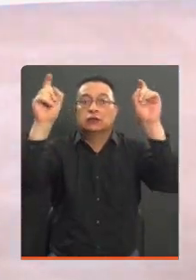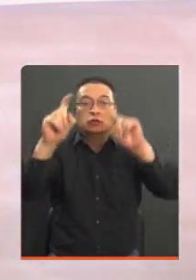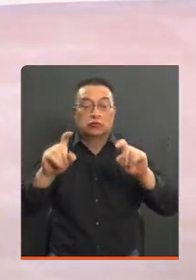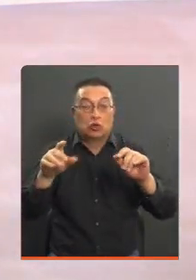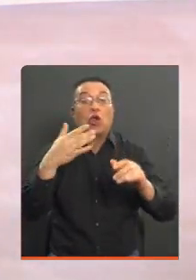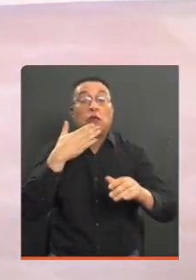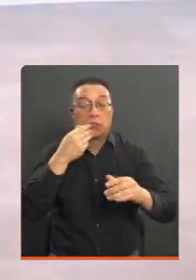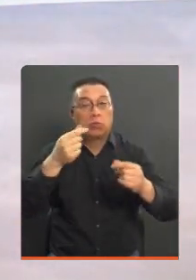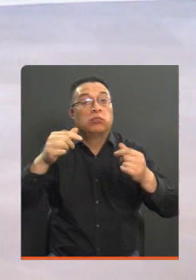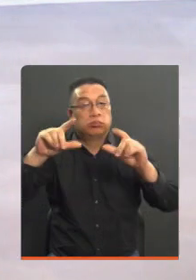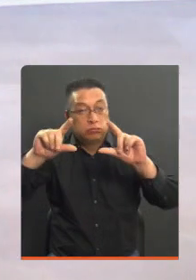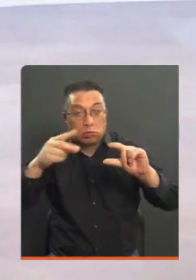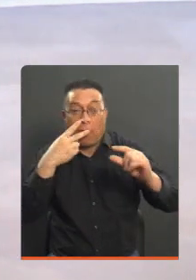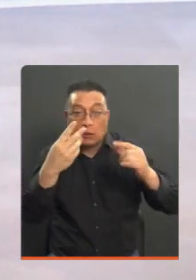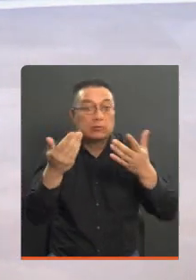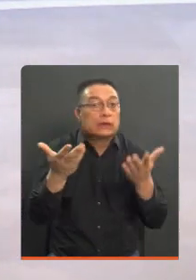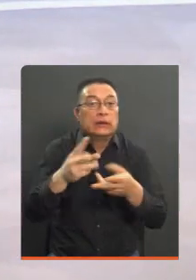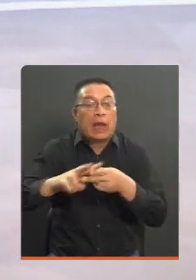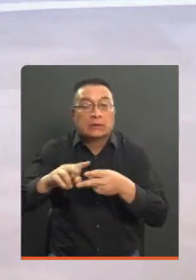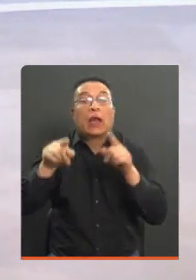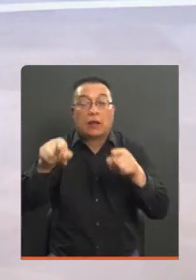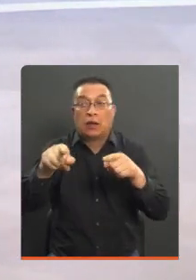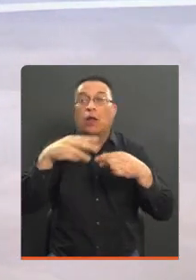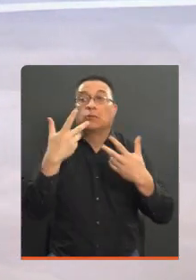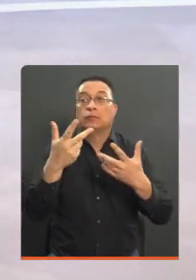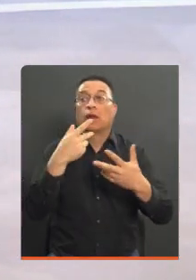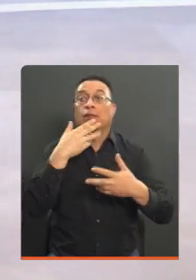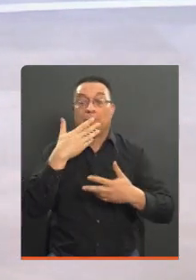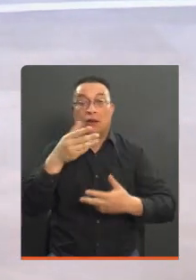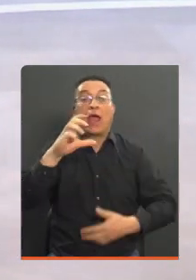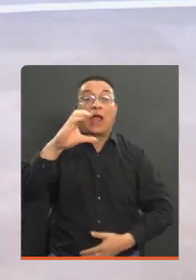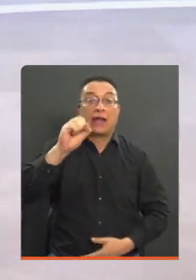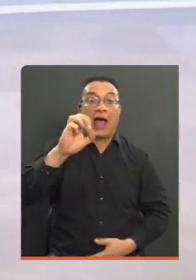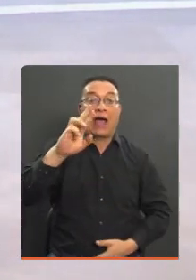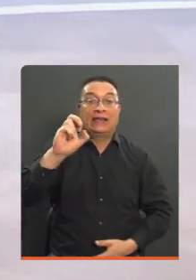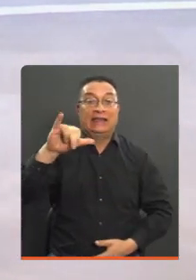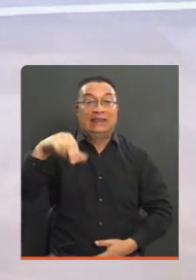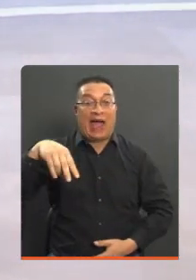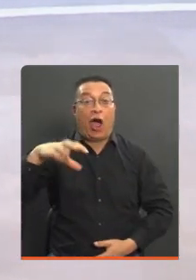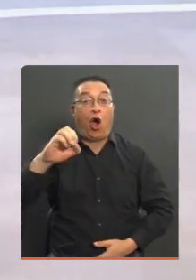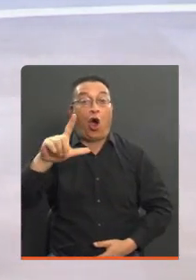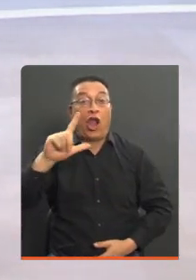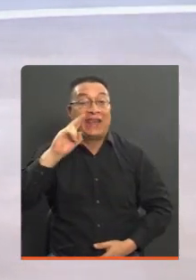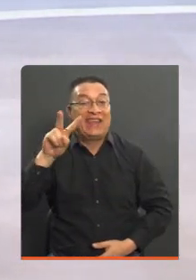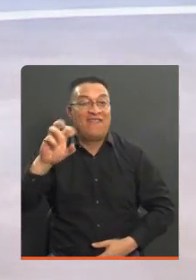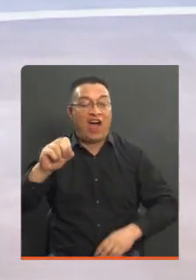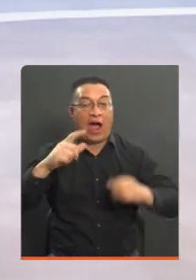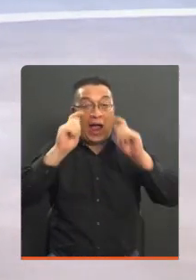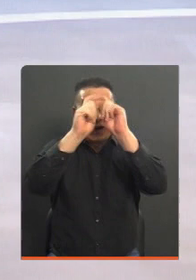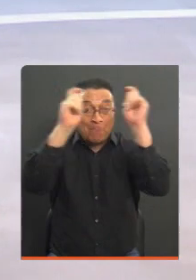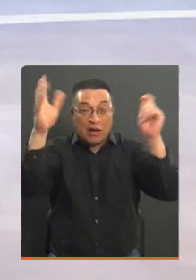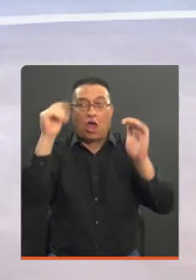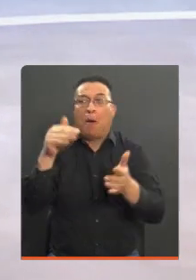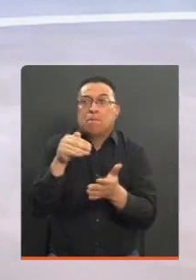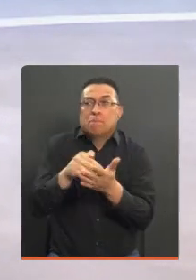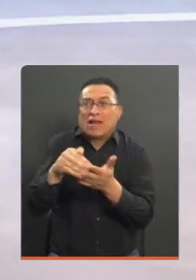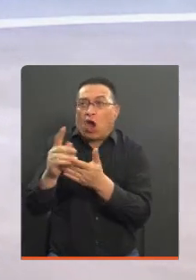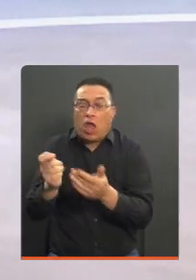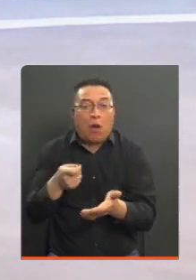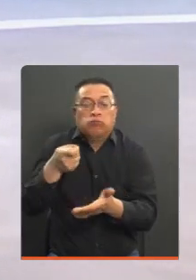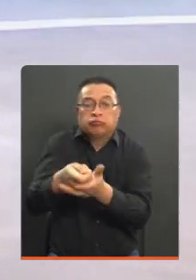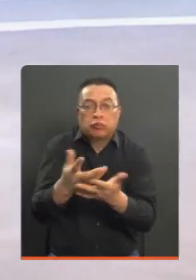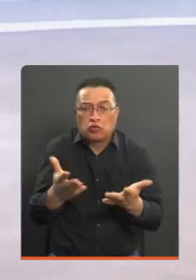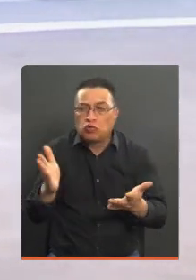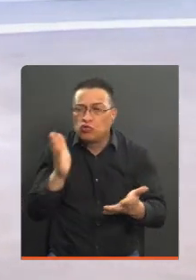hoy en reportajes de Tele13, la campaña de Karina Oliva, que pagó millones de pesos a empresas que no existen físicamente o